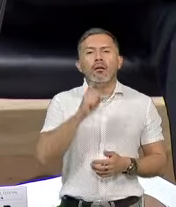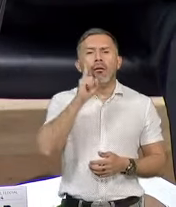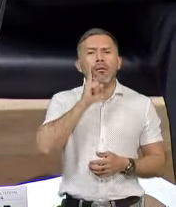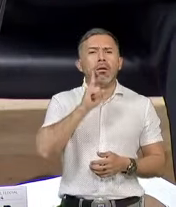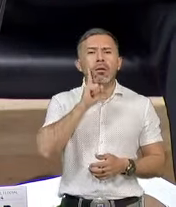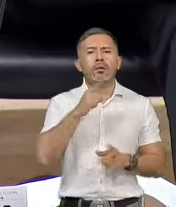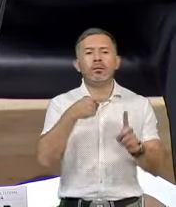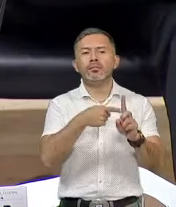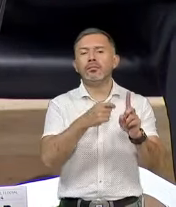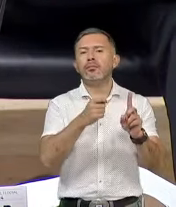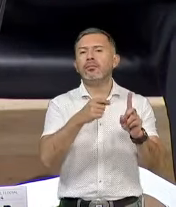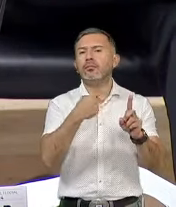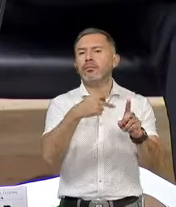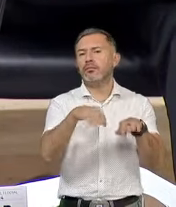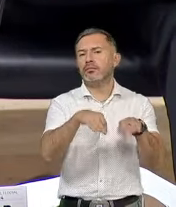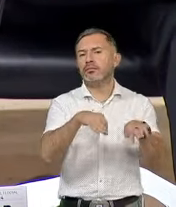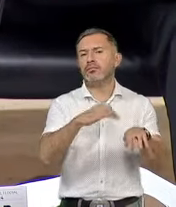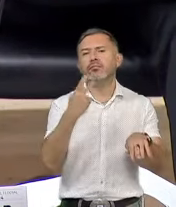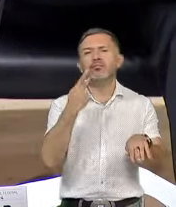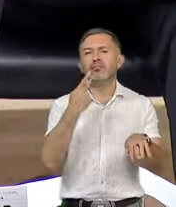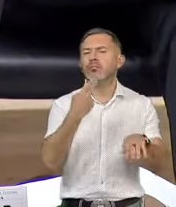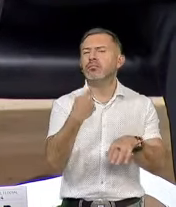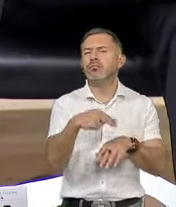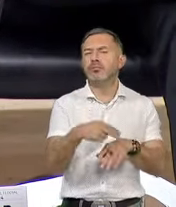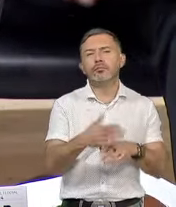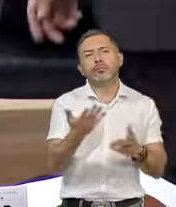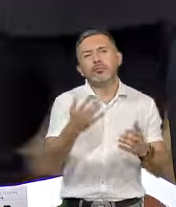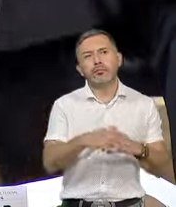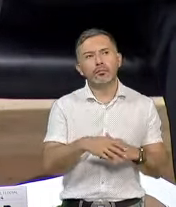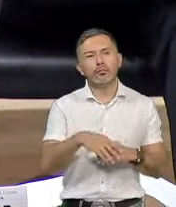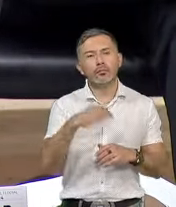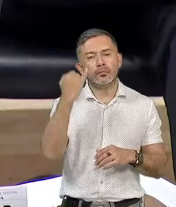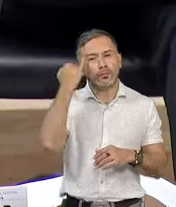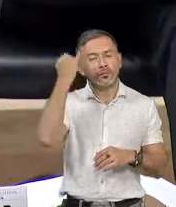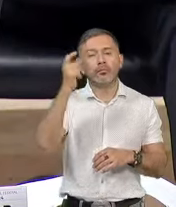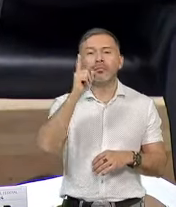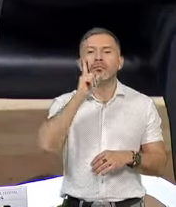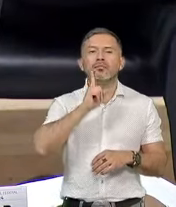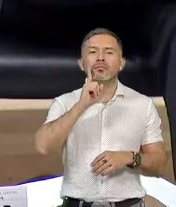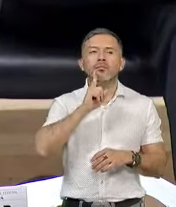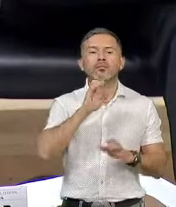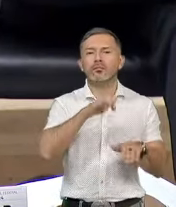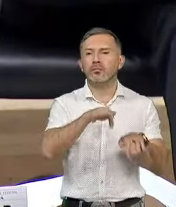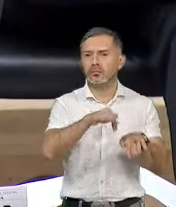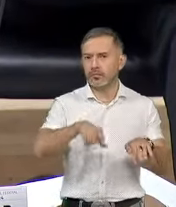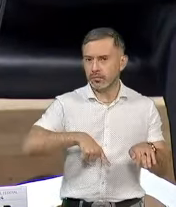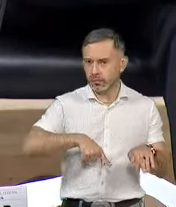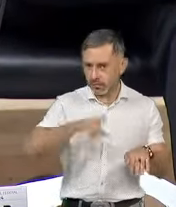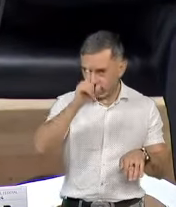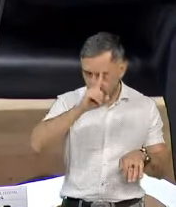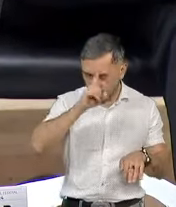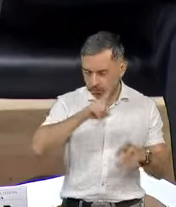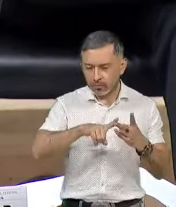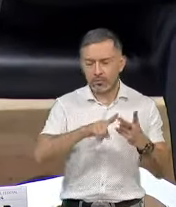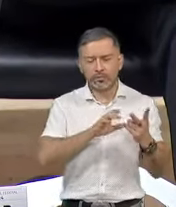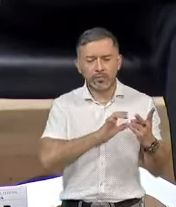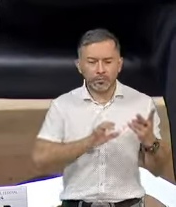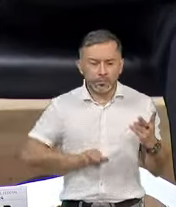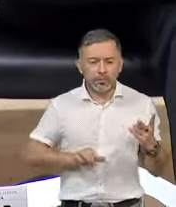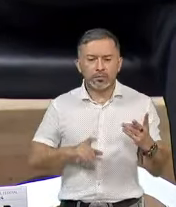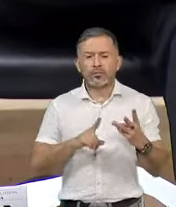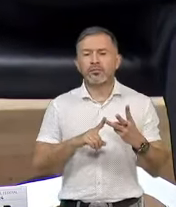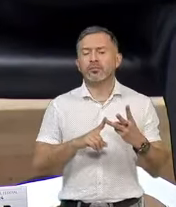dedique a la política de una mujer que puede ser consejera de una mujer candidata de una